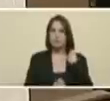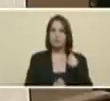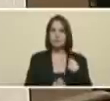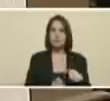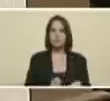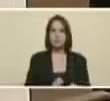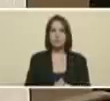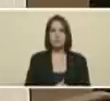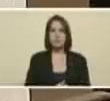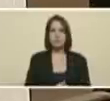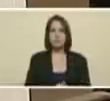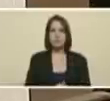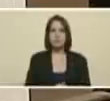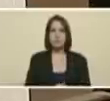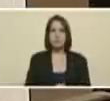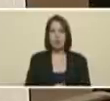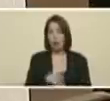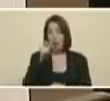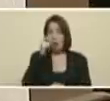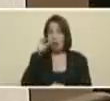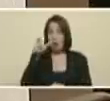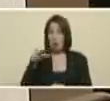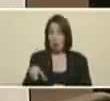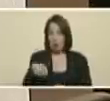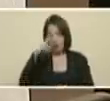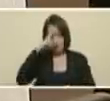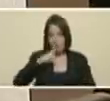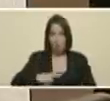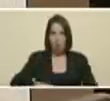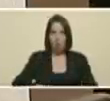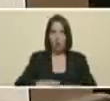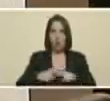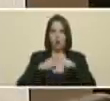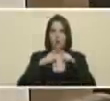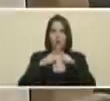Rodríguez Araque lo conocimos temprano,